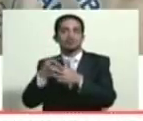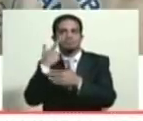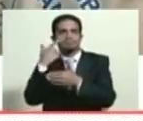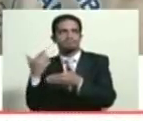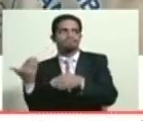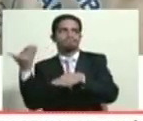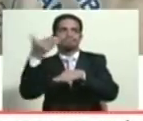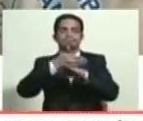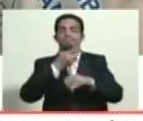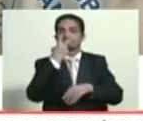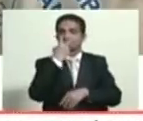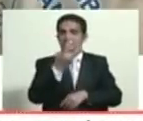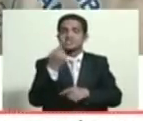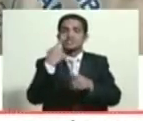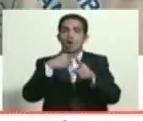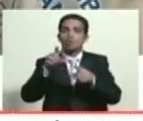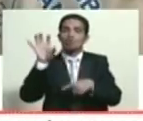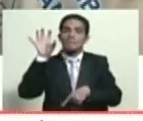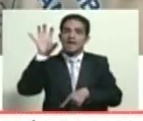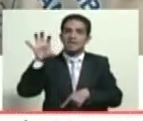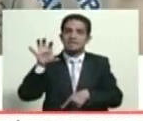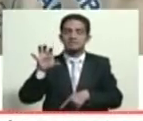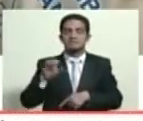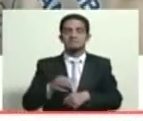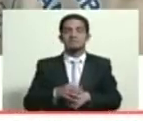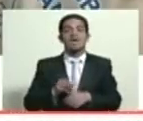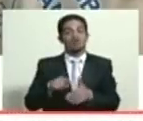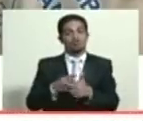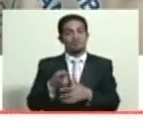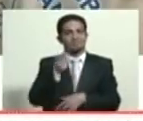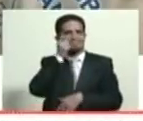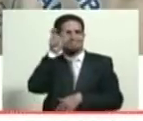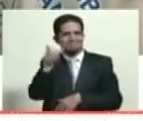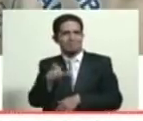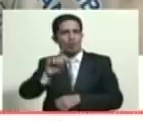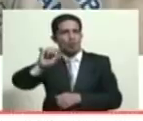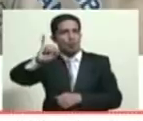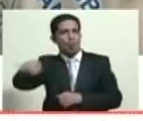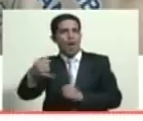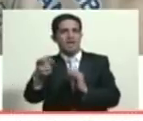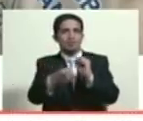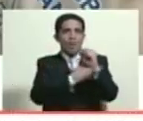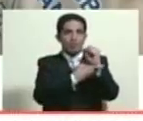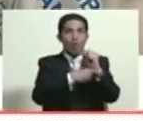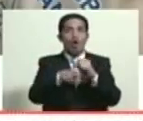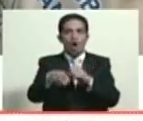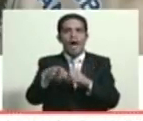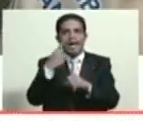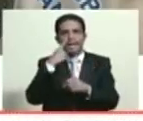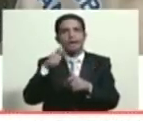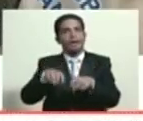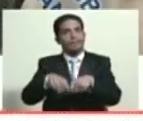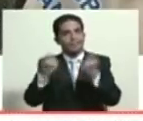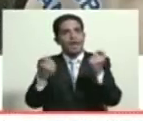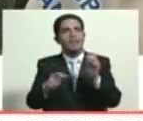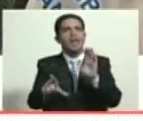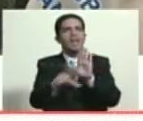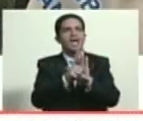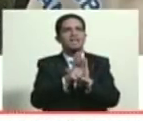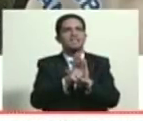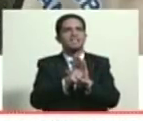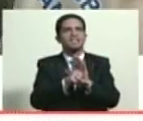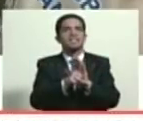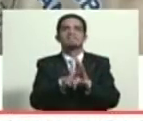países, lo cual ha sido violentado por el diputado Juan Gerardo Antonio Guaidó, hecho